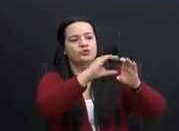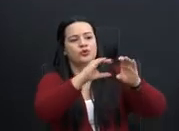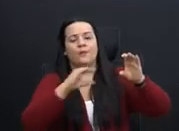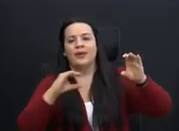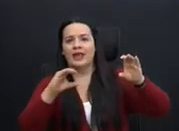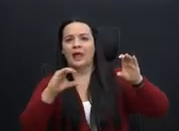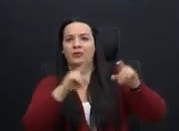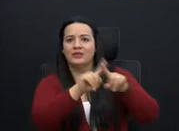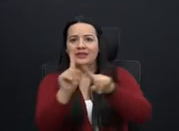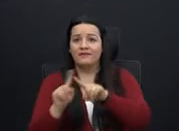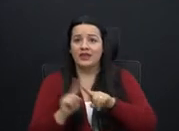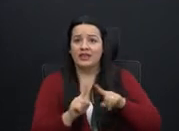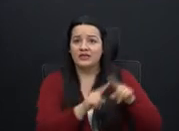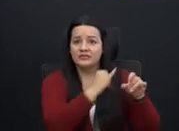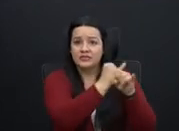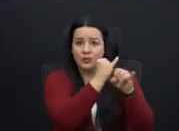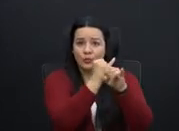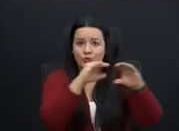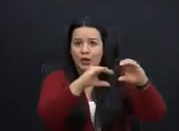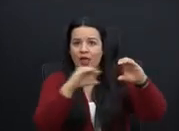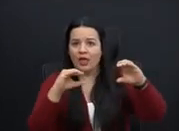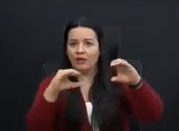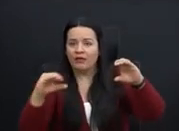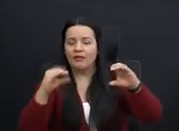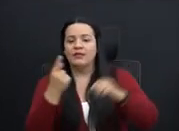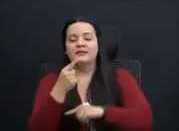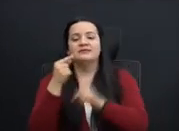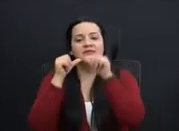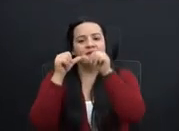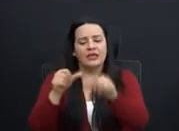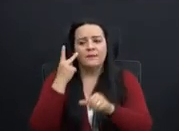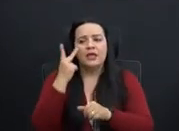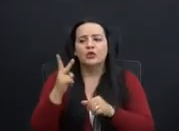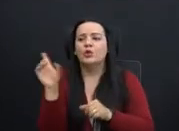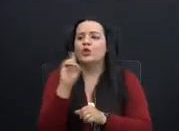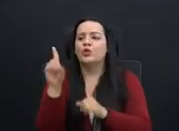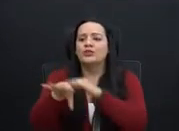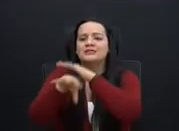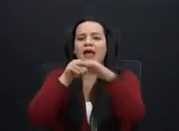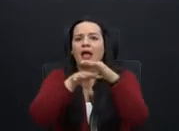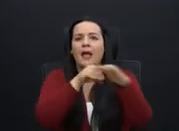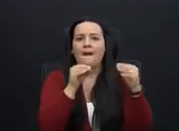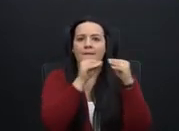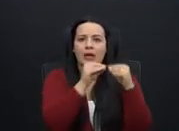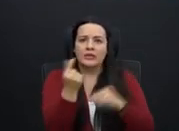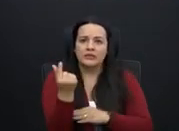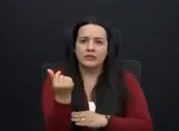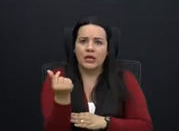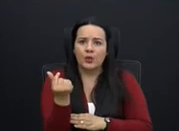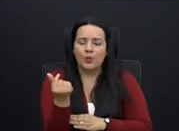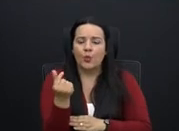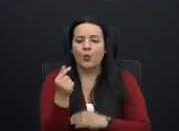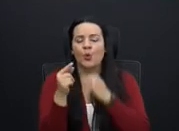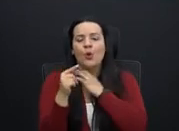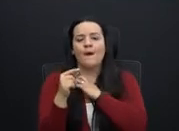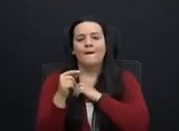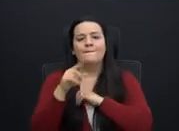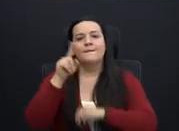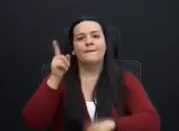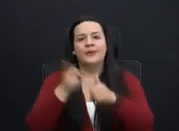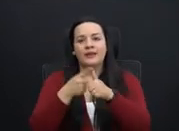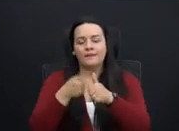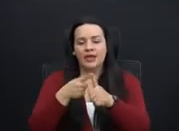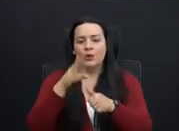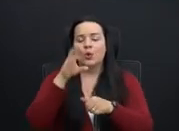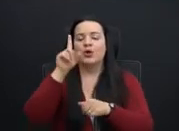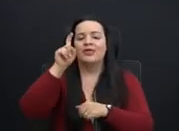serie de instituciones y seguir viendo de dónde se saca más y más dinero. Primero, debemos tener claridad